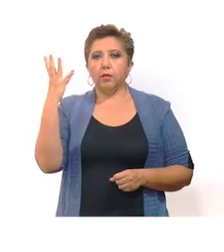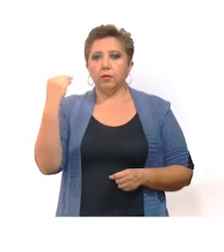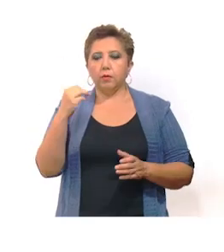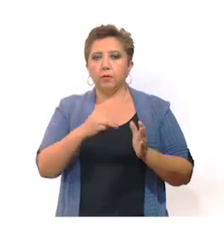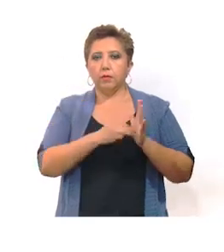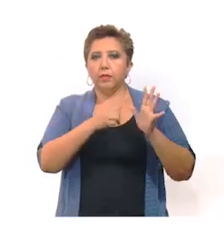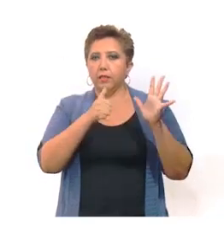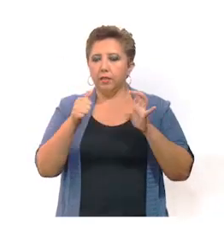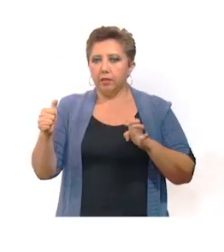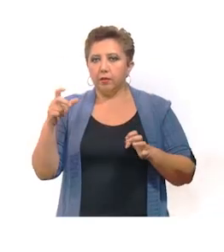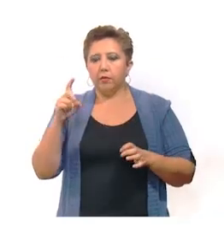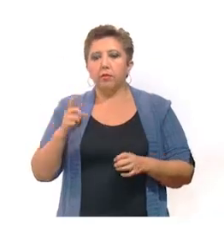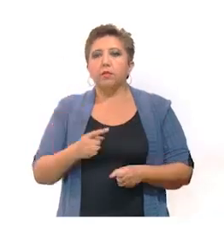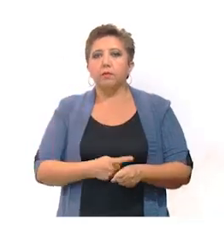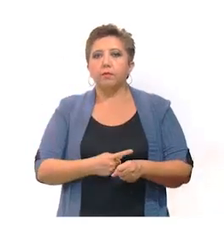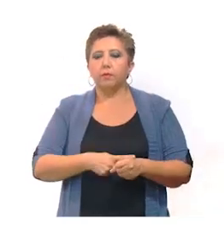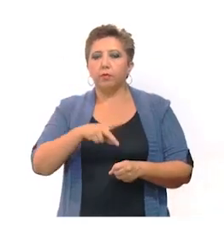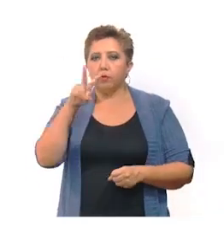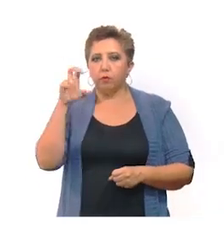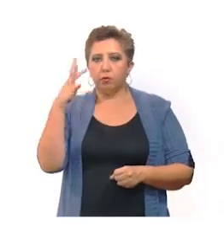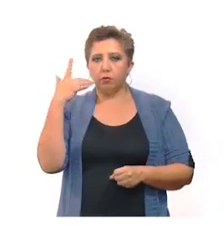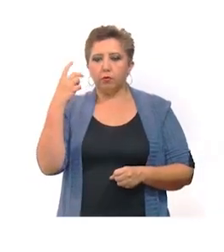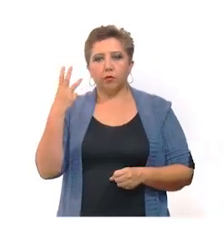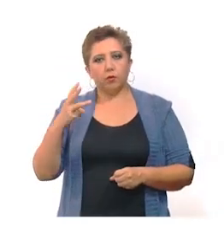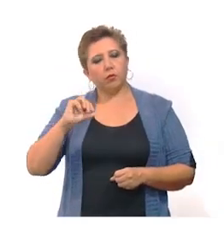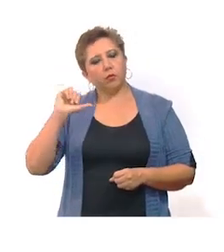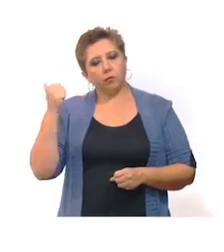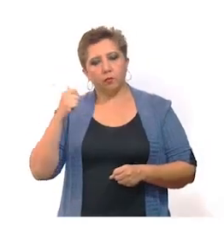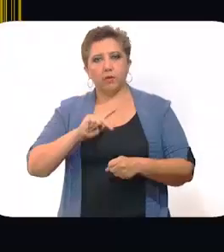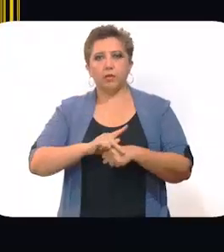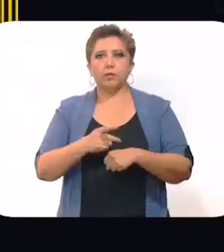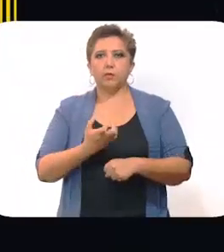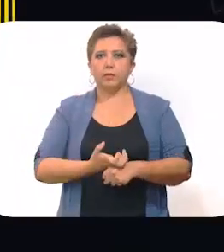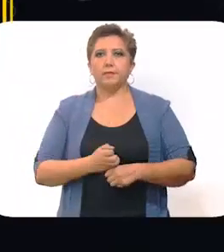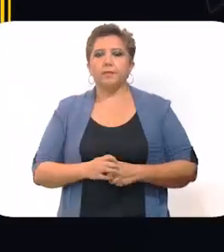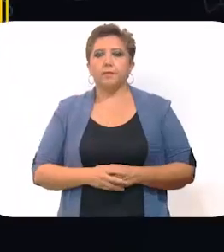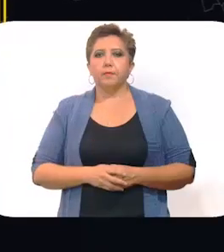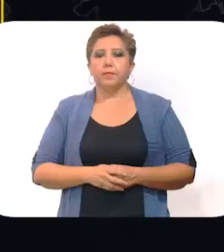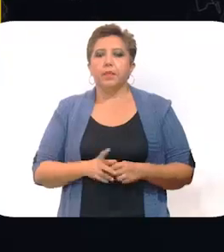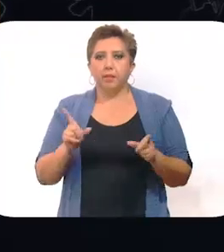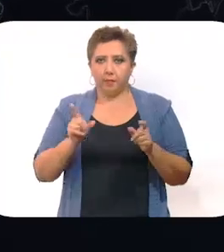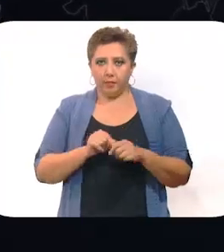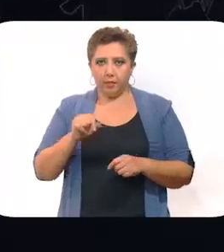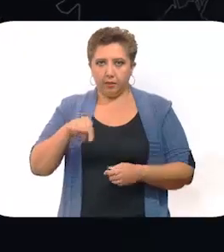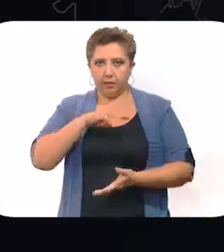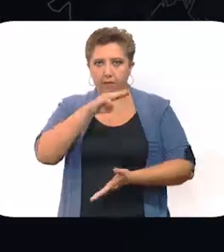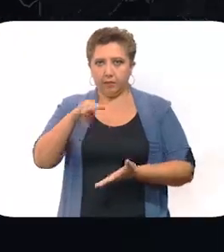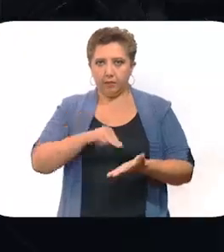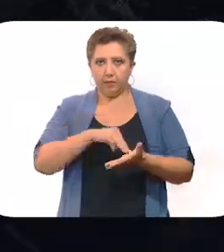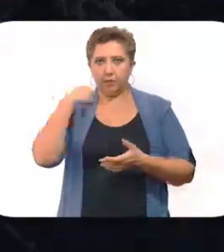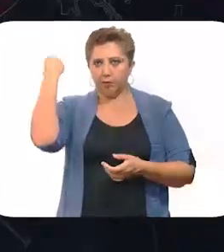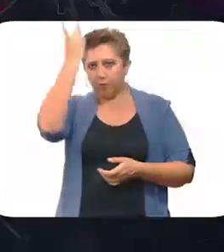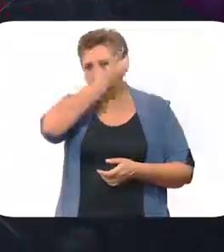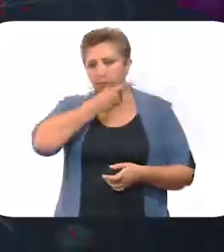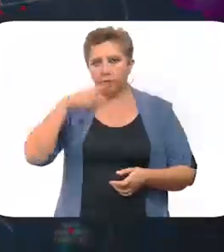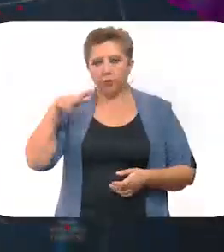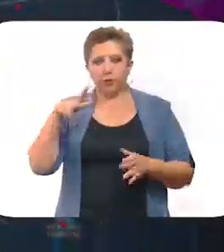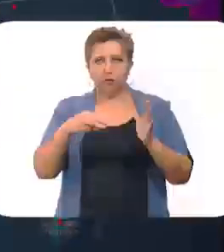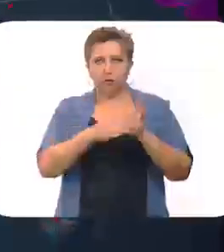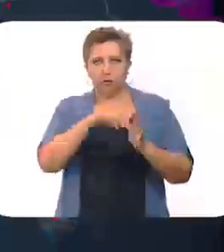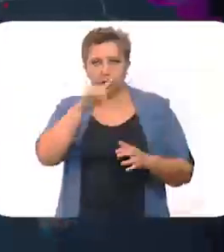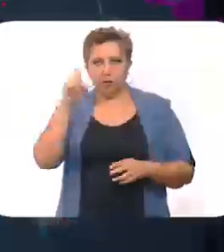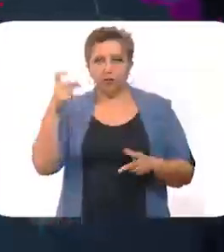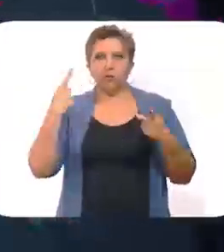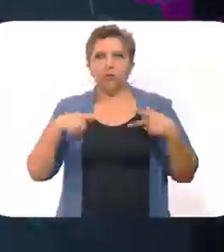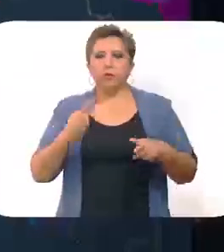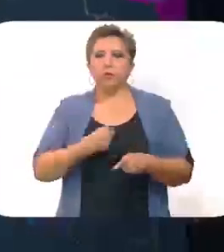29,632 casos positivos, 253 son de otro país u otro estado. Específicamente en Mérida se han diagnosticado 18,100 personas